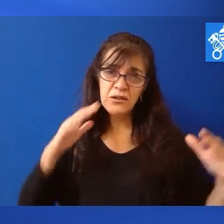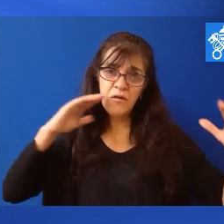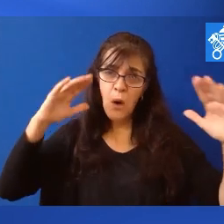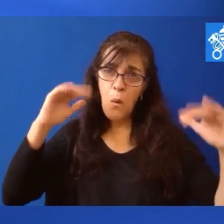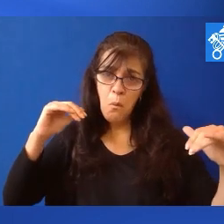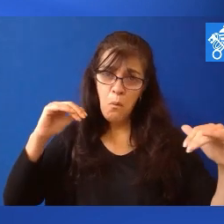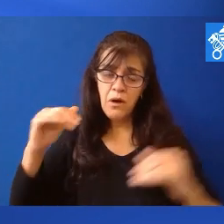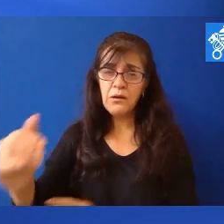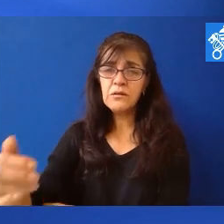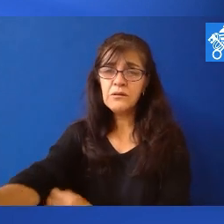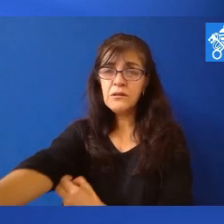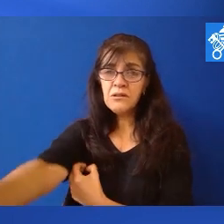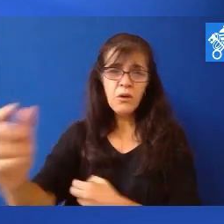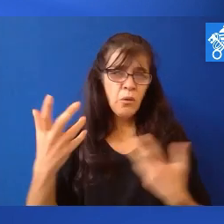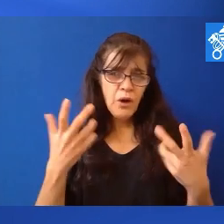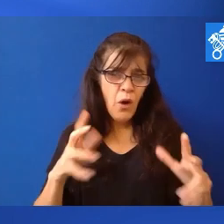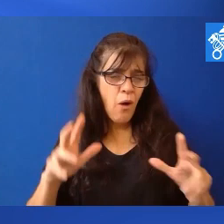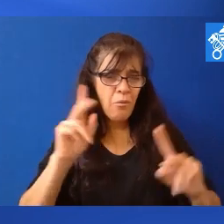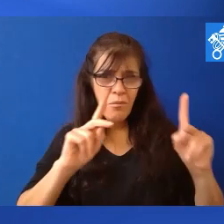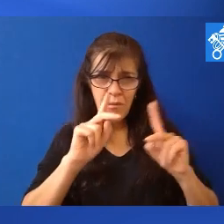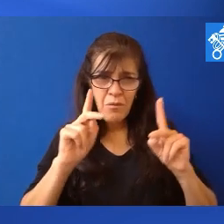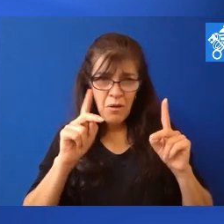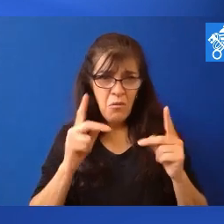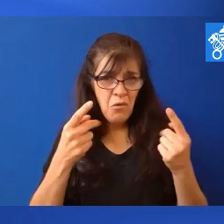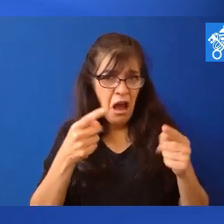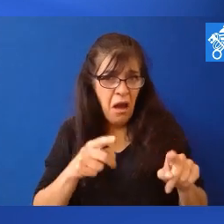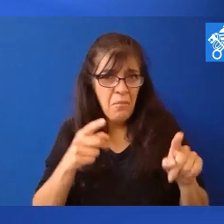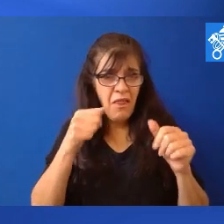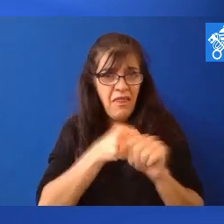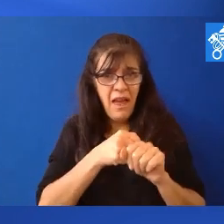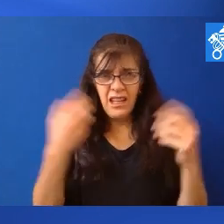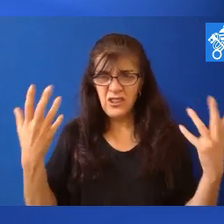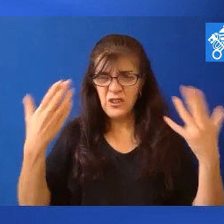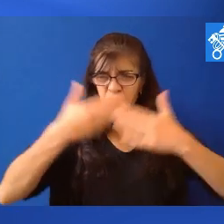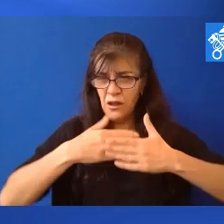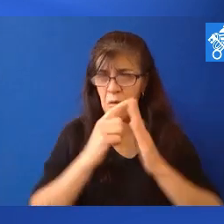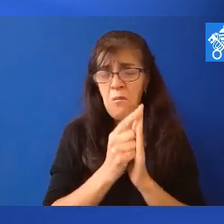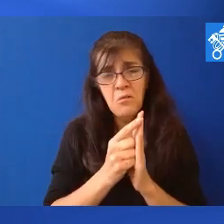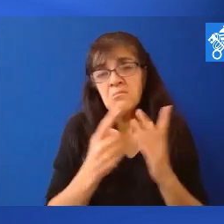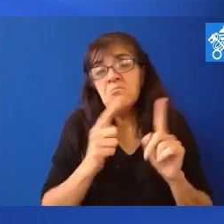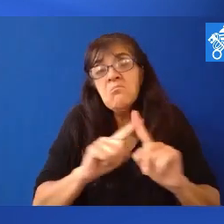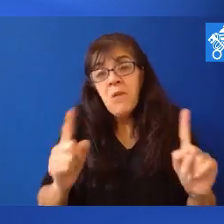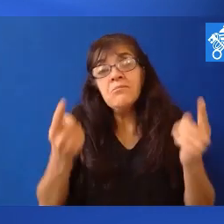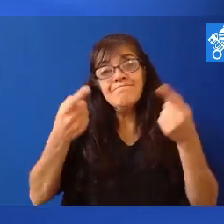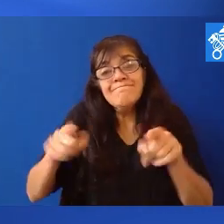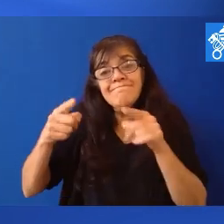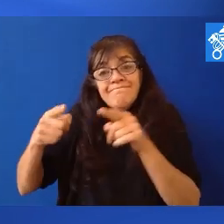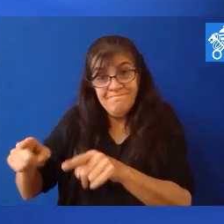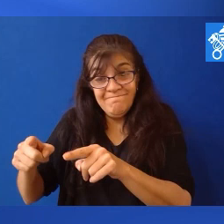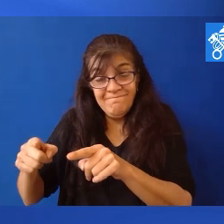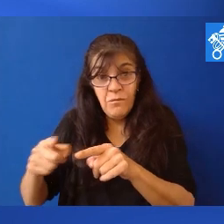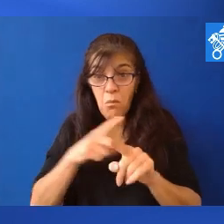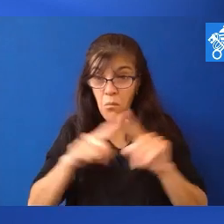que pasar por estos momentos de oscuridad, pero a todos nos llegan, es parte del camino. Y si sabemos